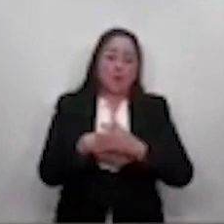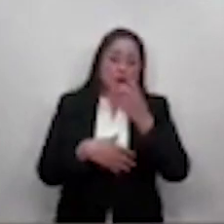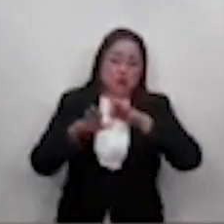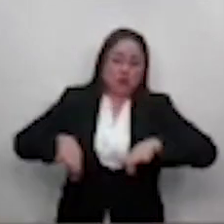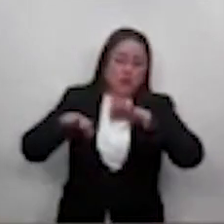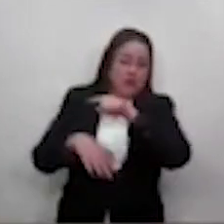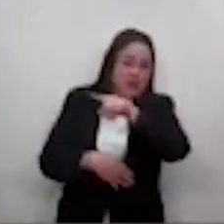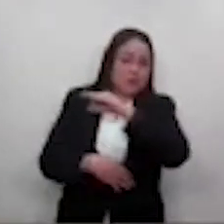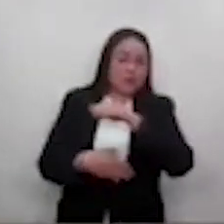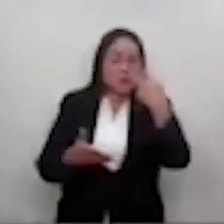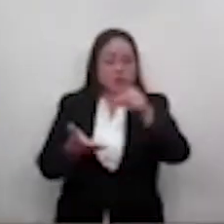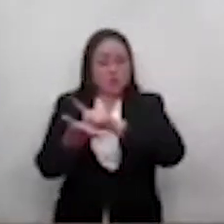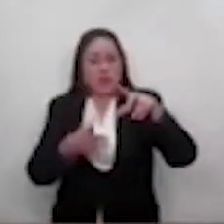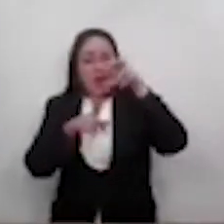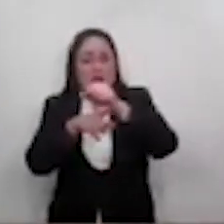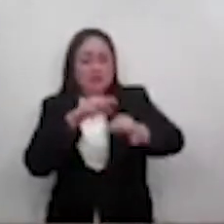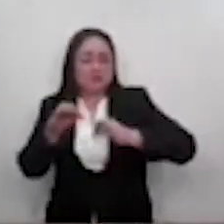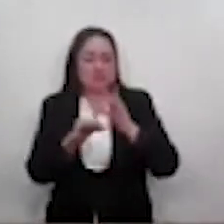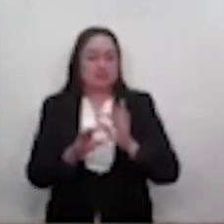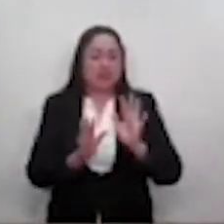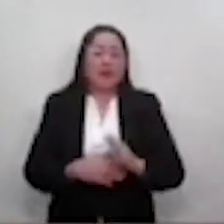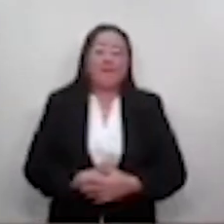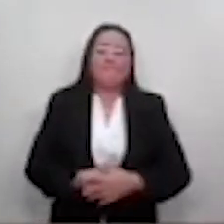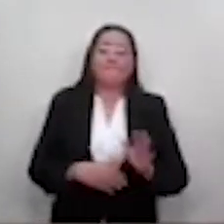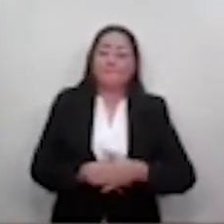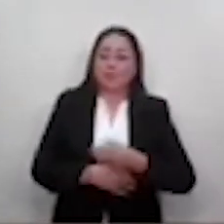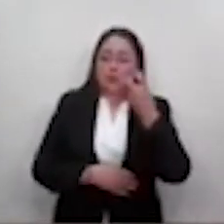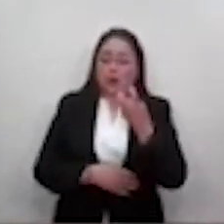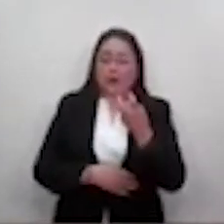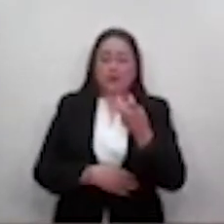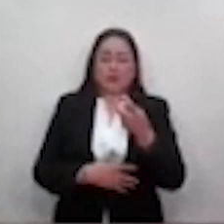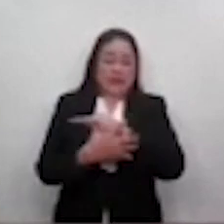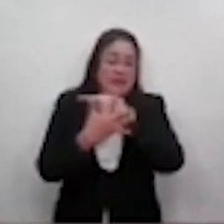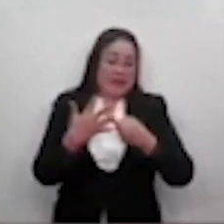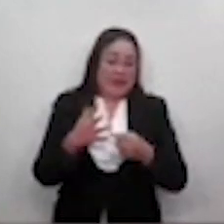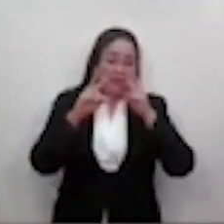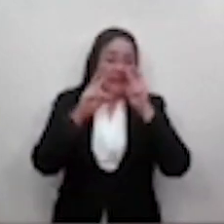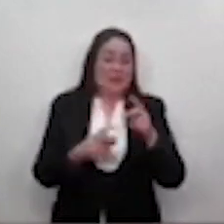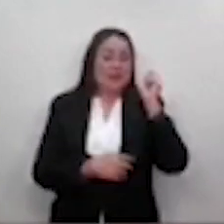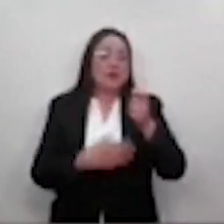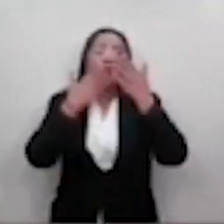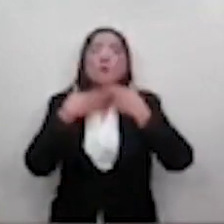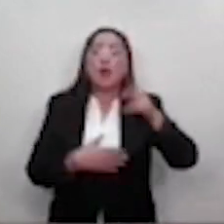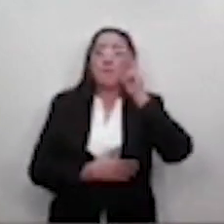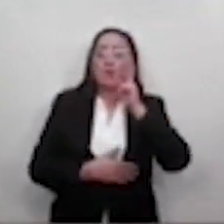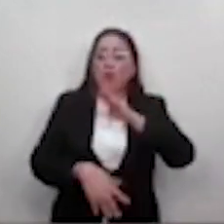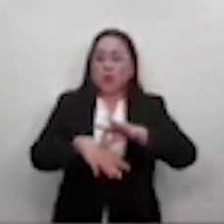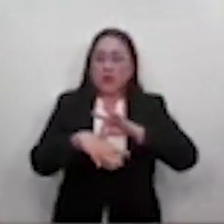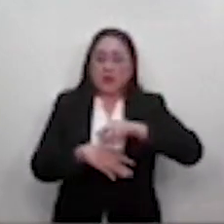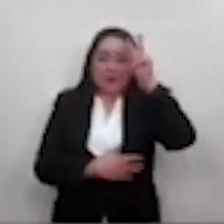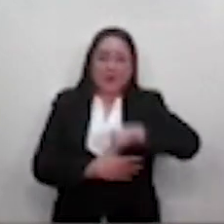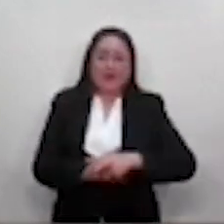ejercicio efectivo de su derecho a la defensa por ello en los presentes casos no existe evidencia probatoria afia siente que